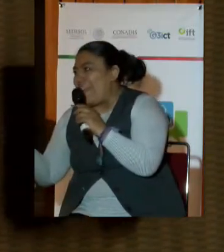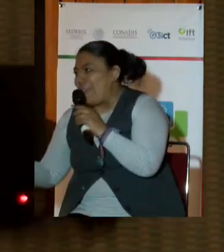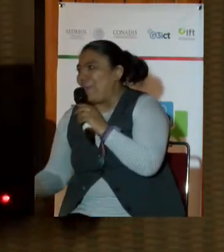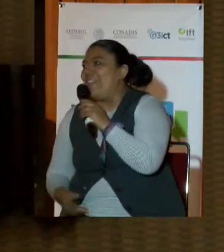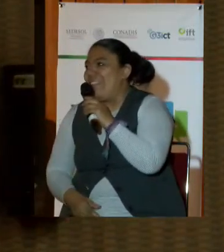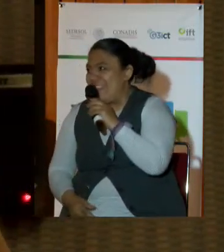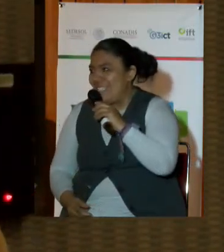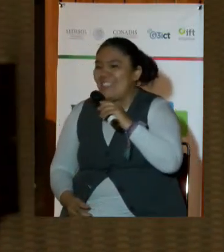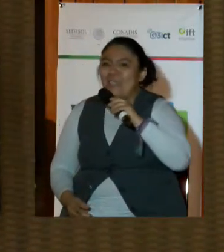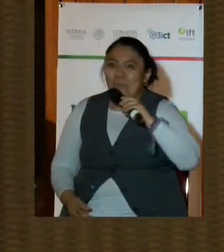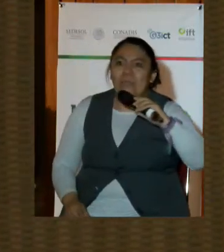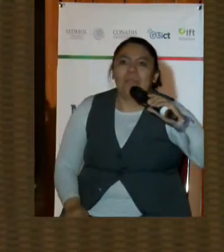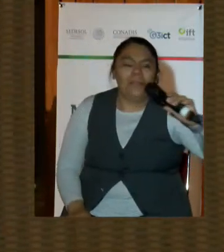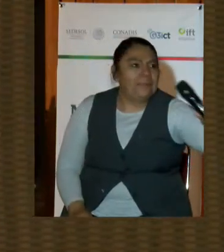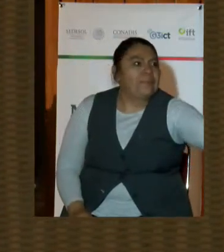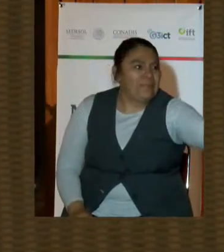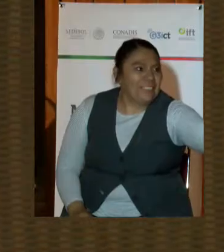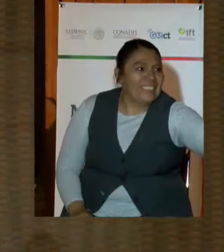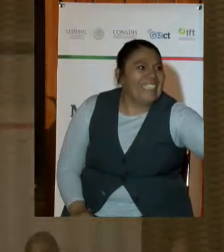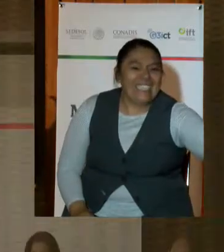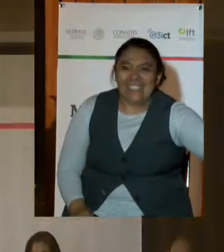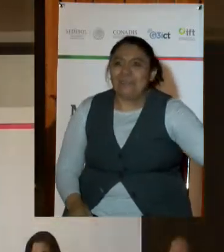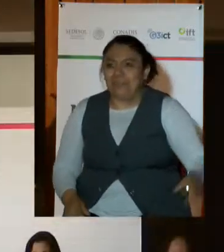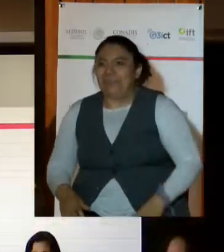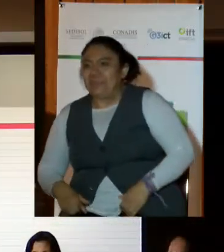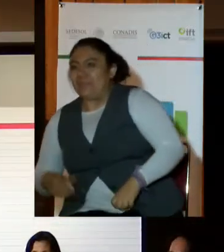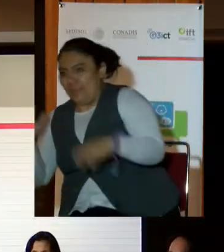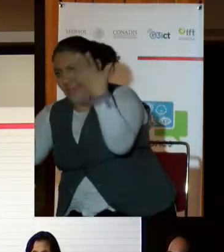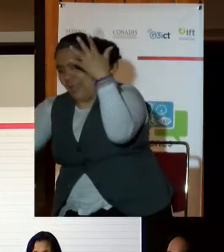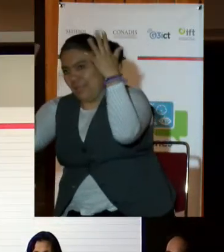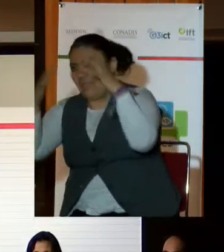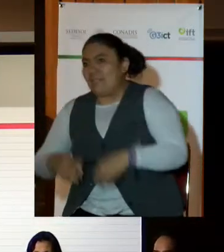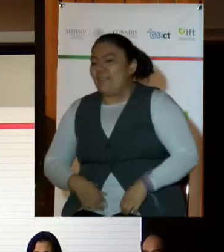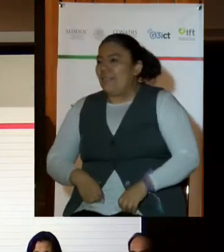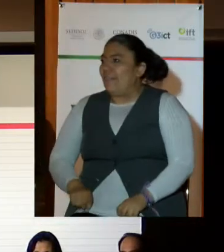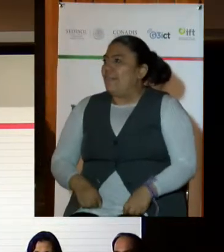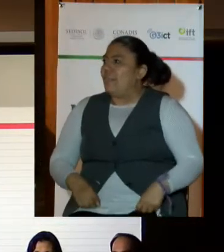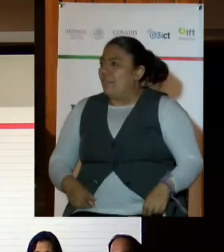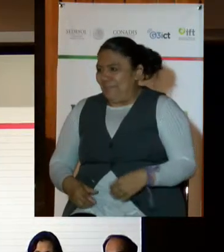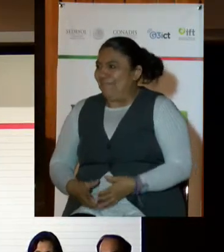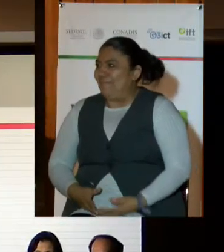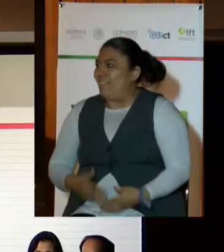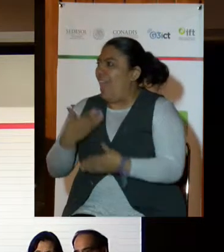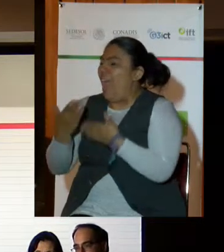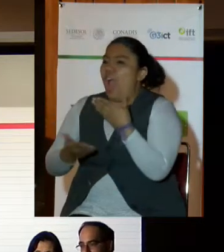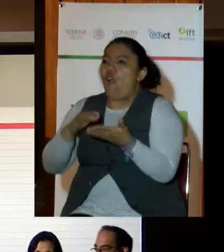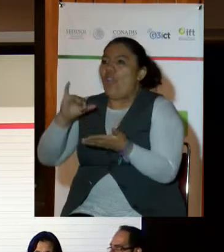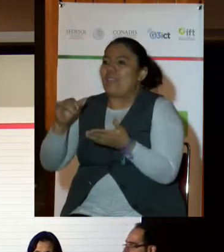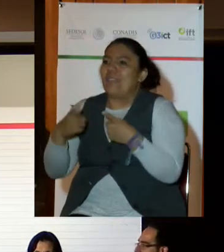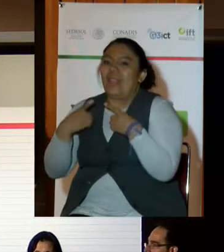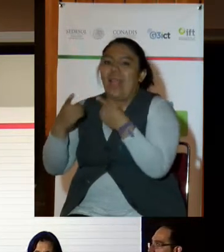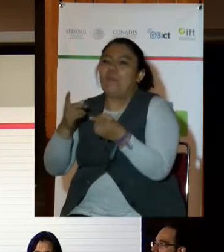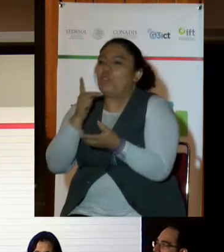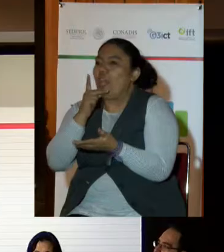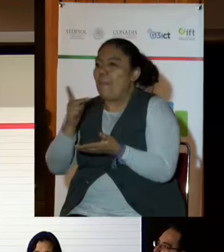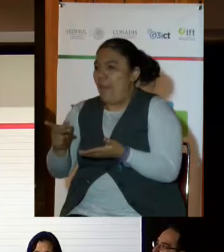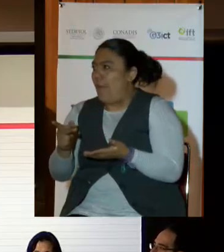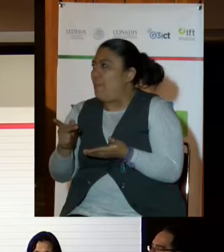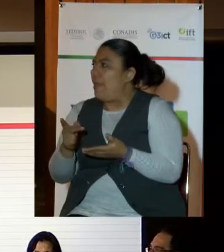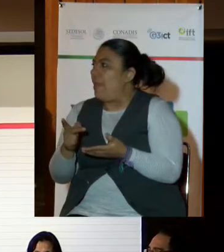Ahora sí cedemos. Y también a Jesús, a él, porque como jefe, como funcionario, como amigo, parece que siempre está